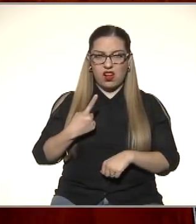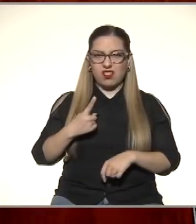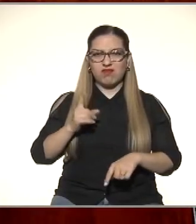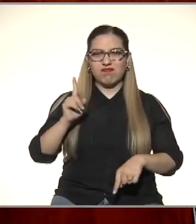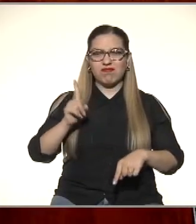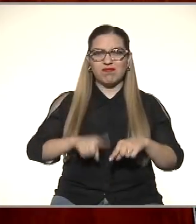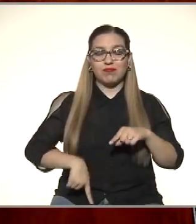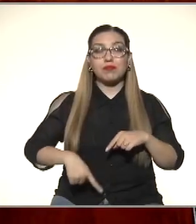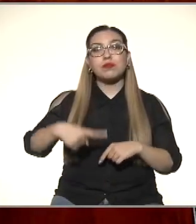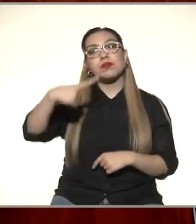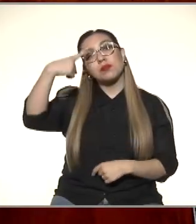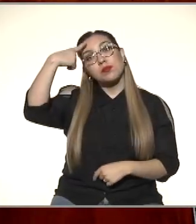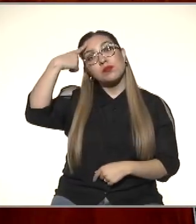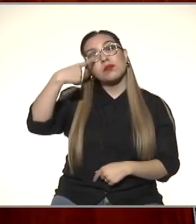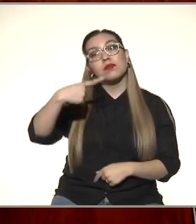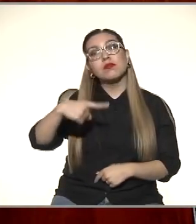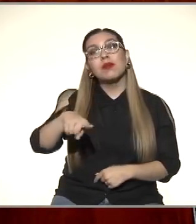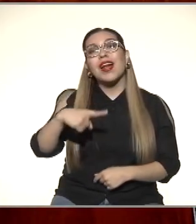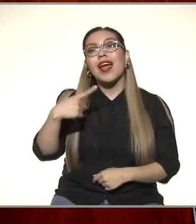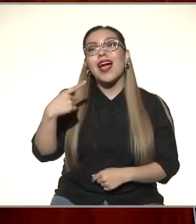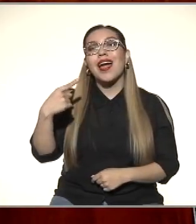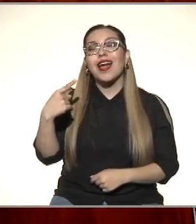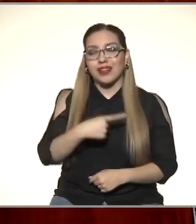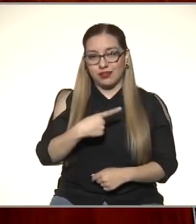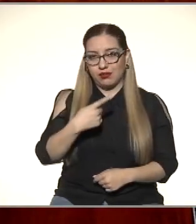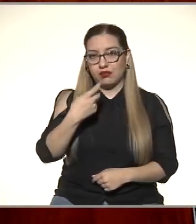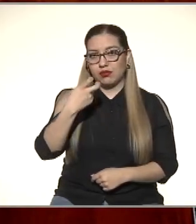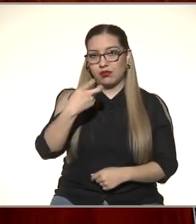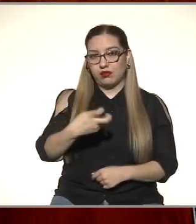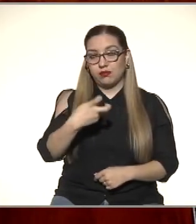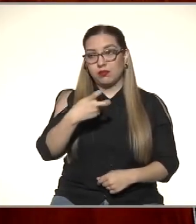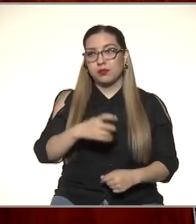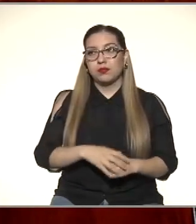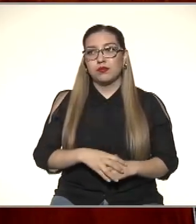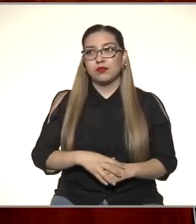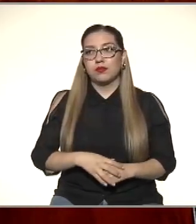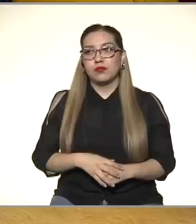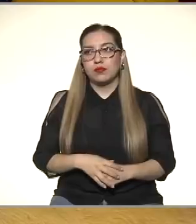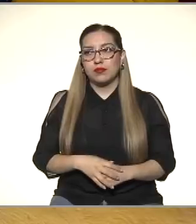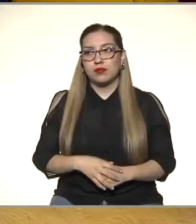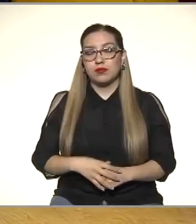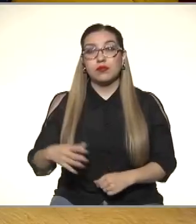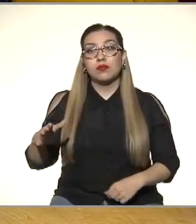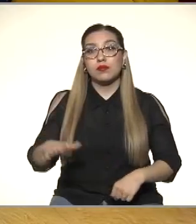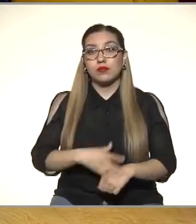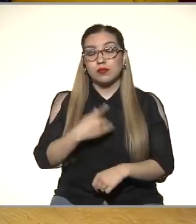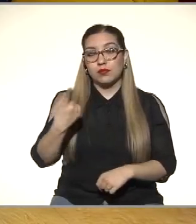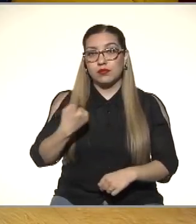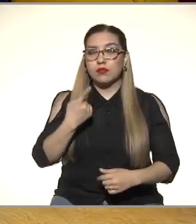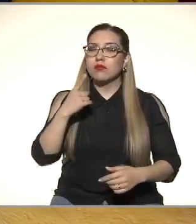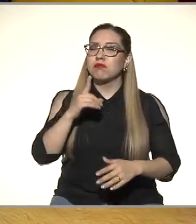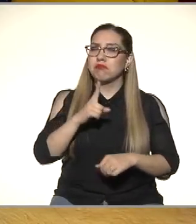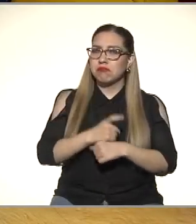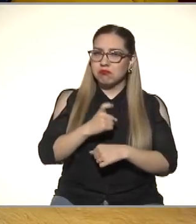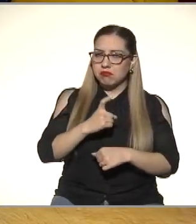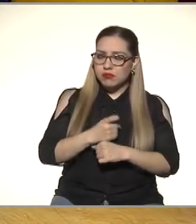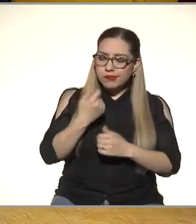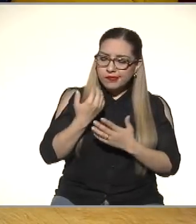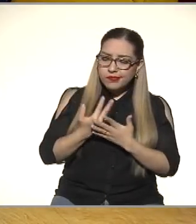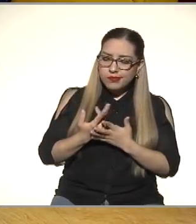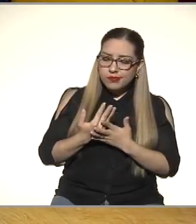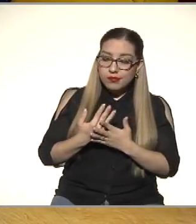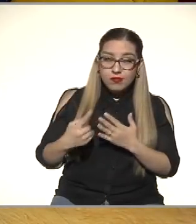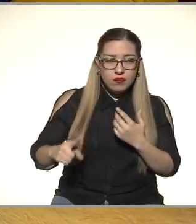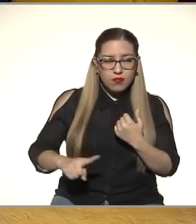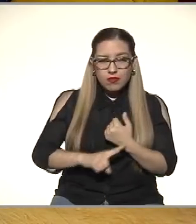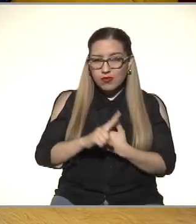hacer? Y dos cosas nada más. Una es, porque no hablamos antes, esperamos a la crisis para hablar por primera vez sobre la